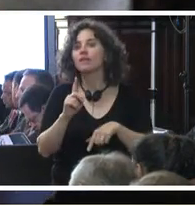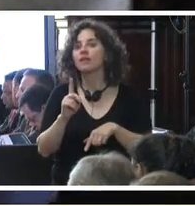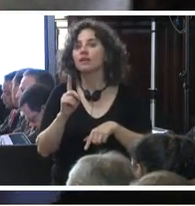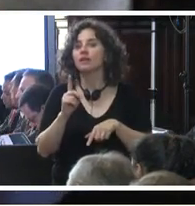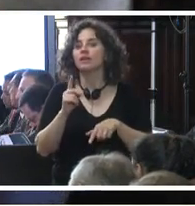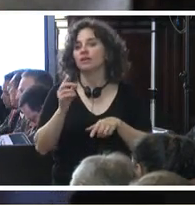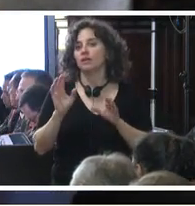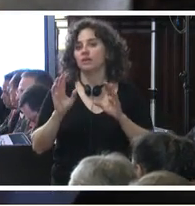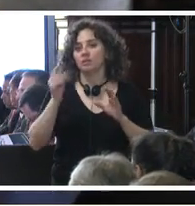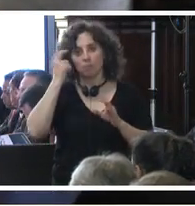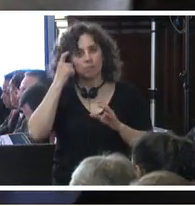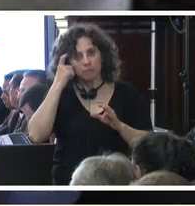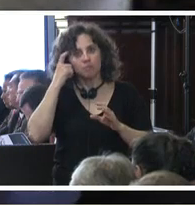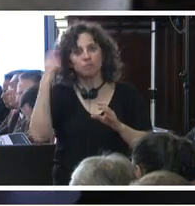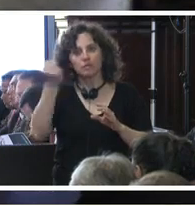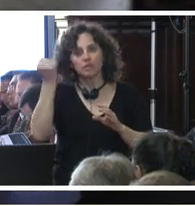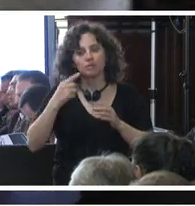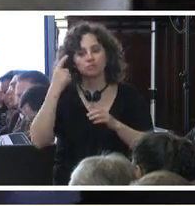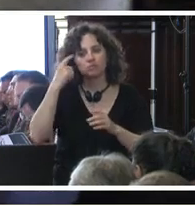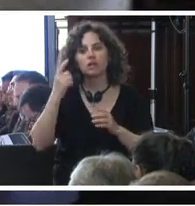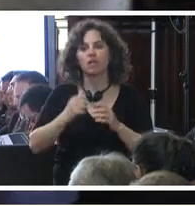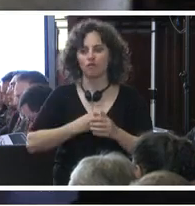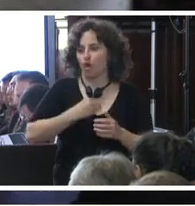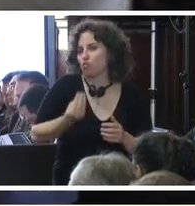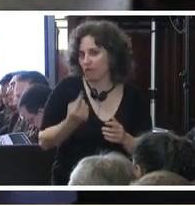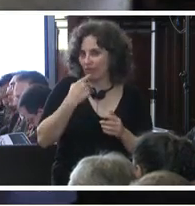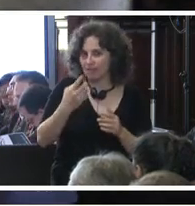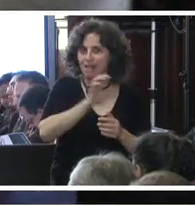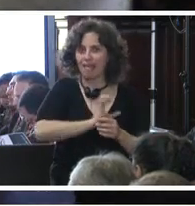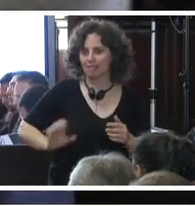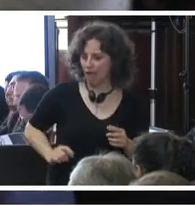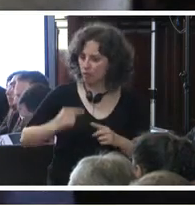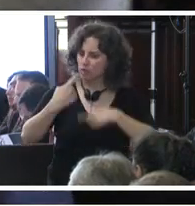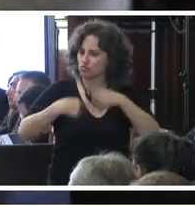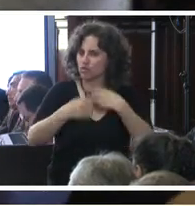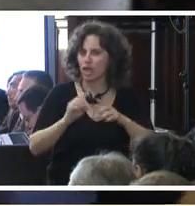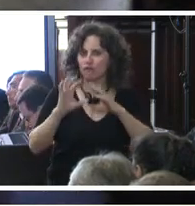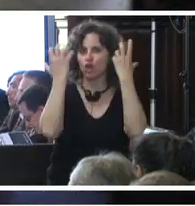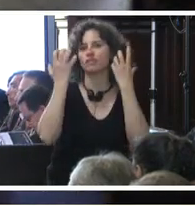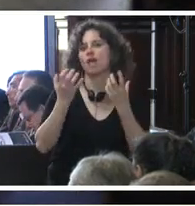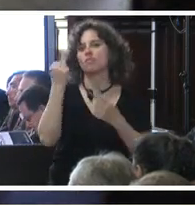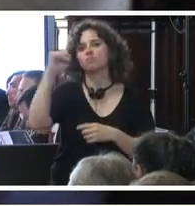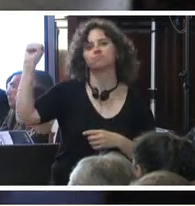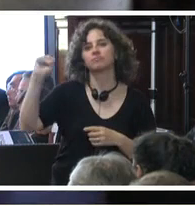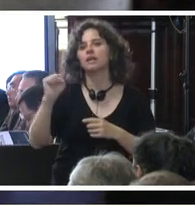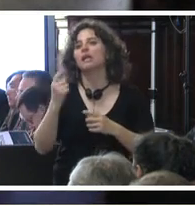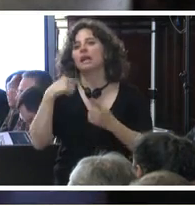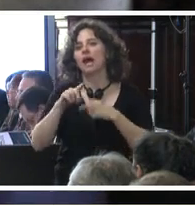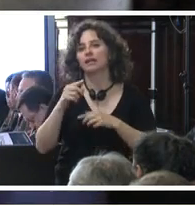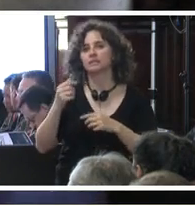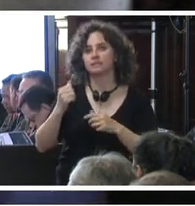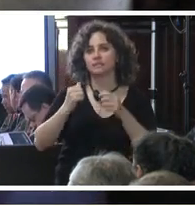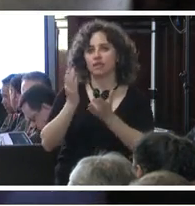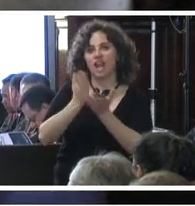los supuestos actos de voluntad que realiza el Estado en las investigaciones, se siguen violentando los derechos de las víctimas indirectas, a quienes se